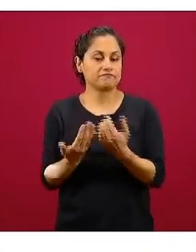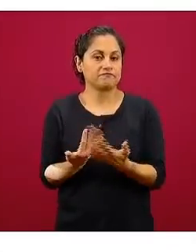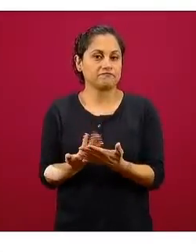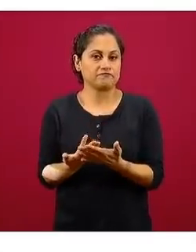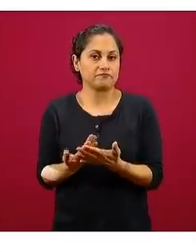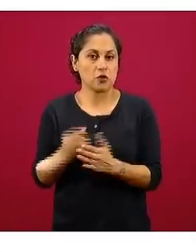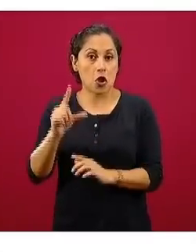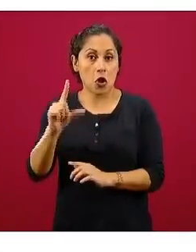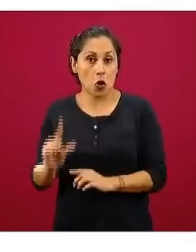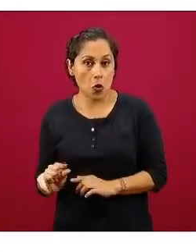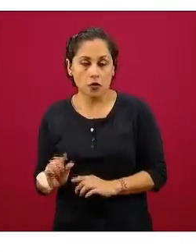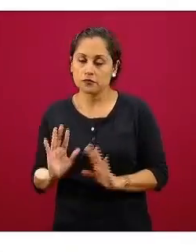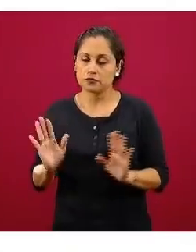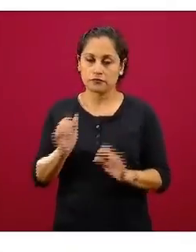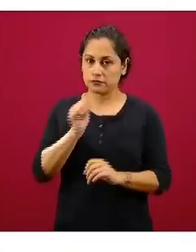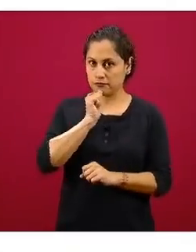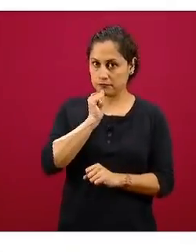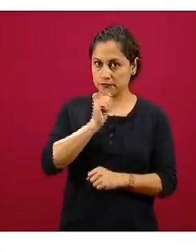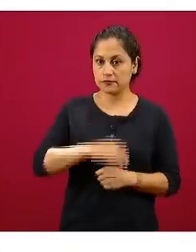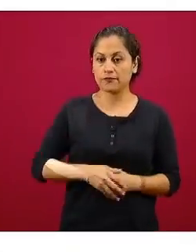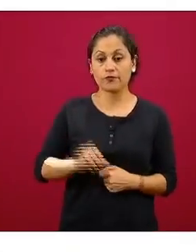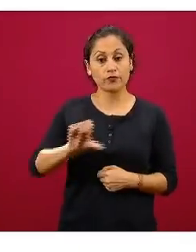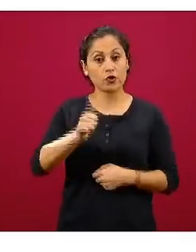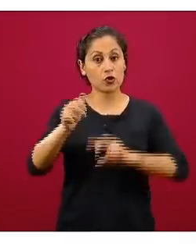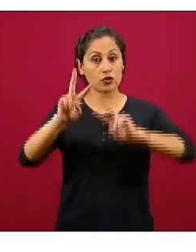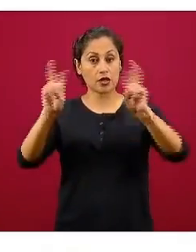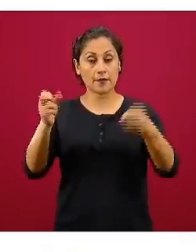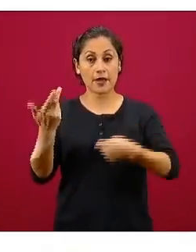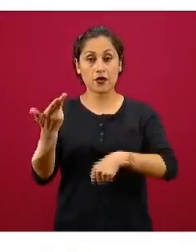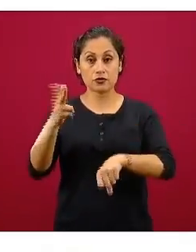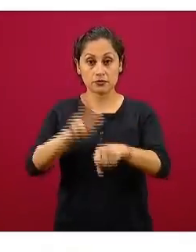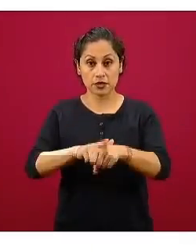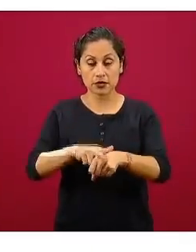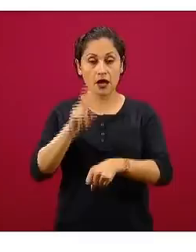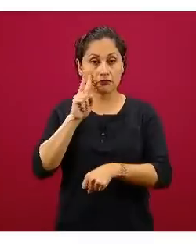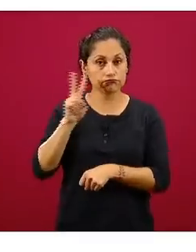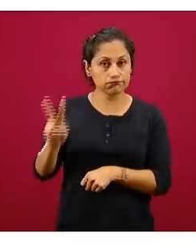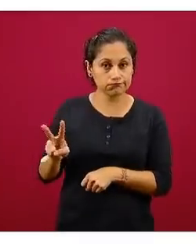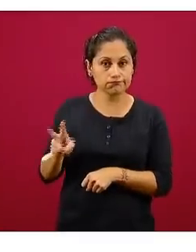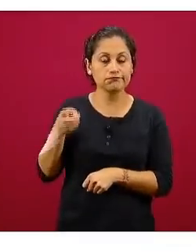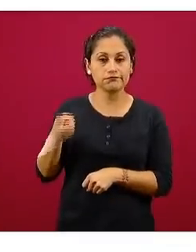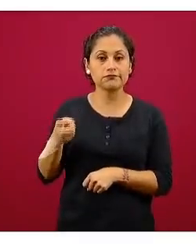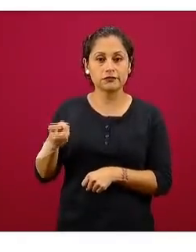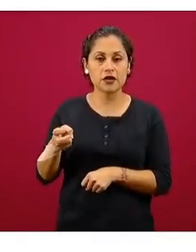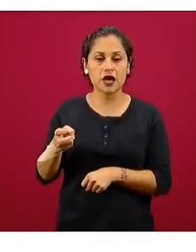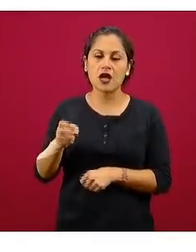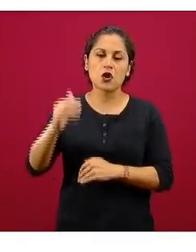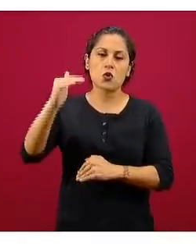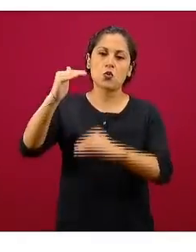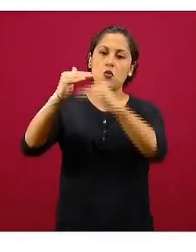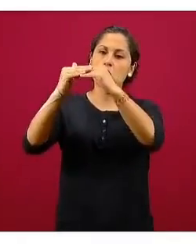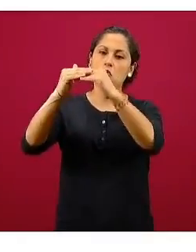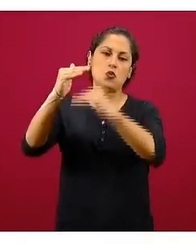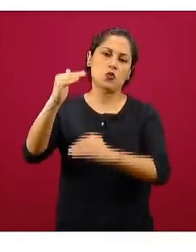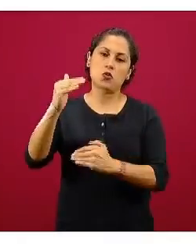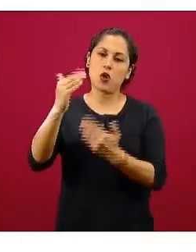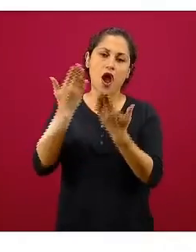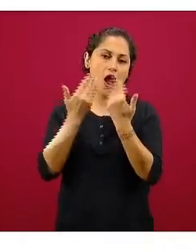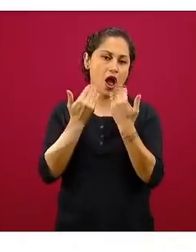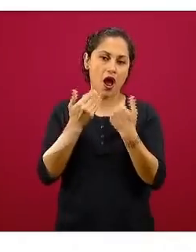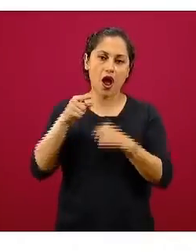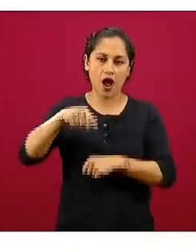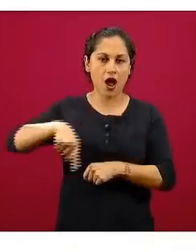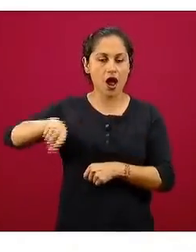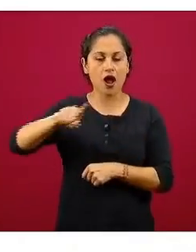clara al descenso. En la siguiente, de ocupación hospitalaria, vemos que estamos todavía lejos del punto de predicción, esta meseta, esta